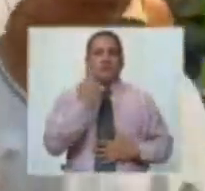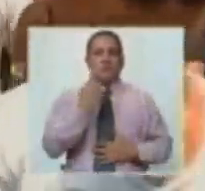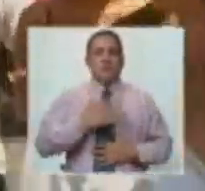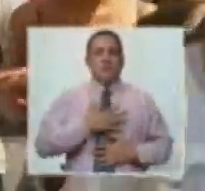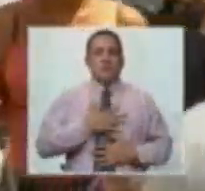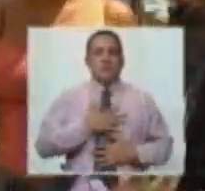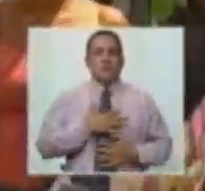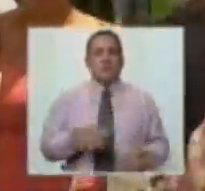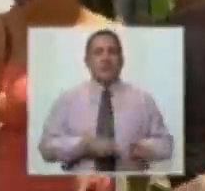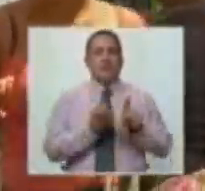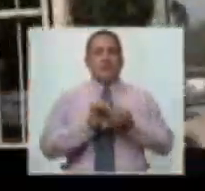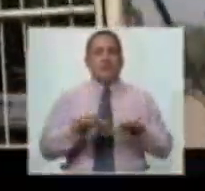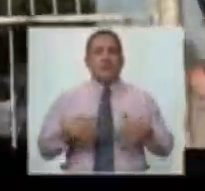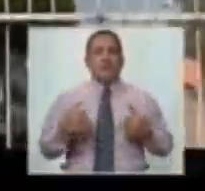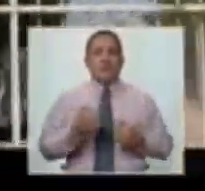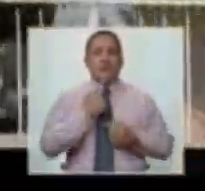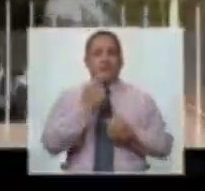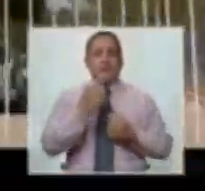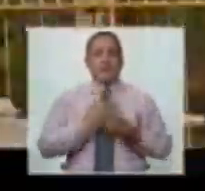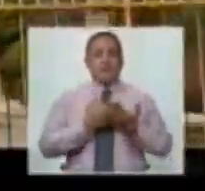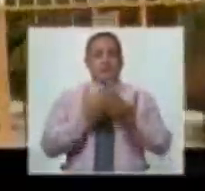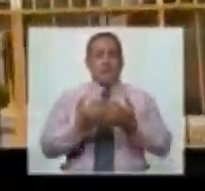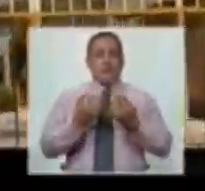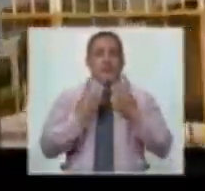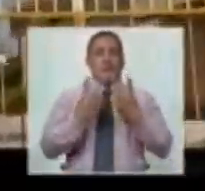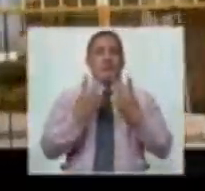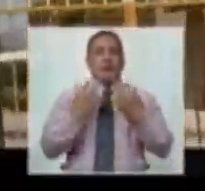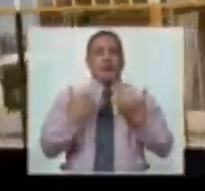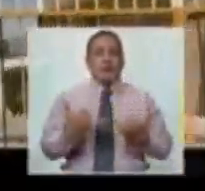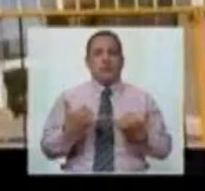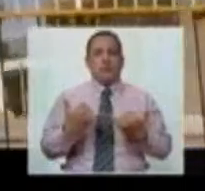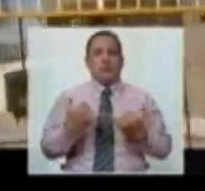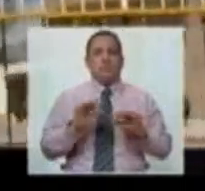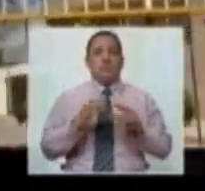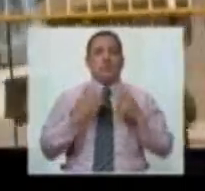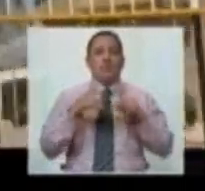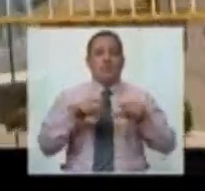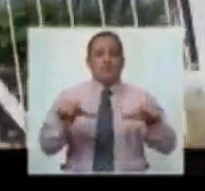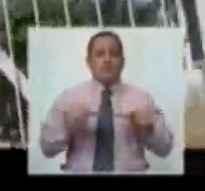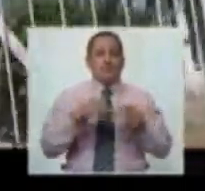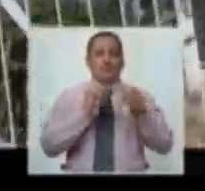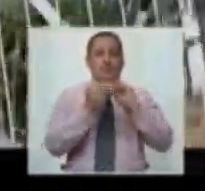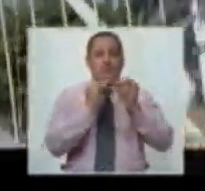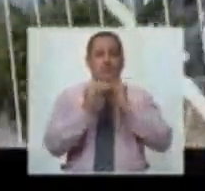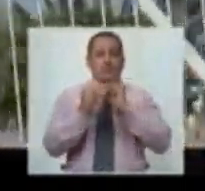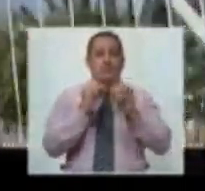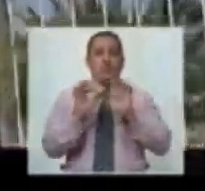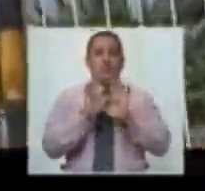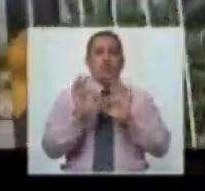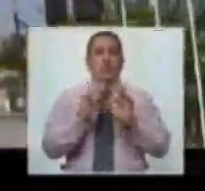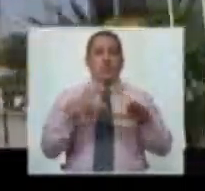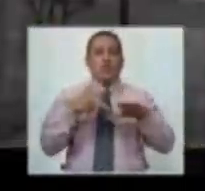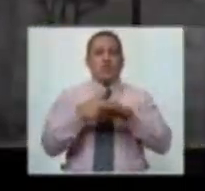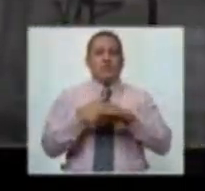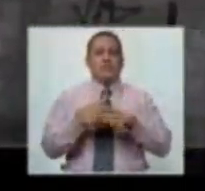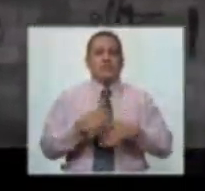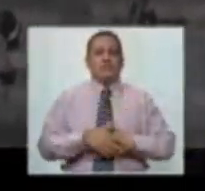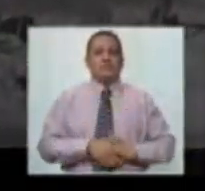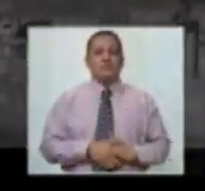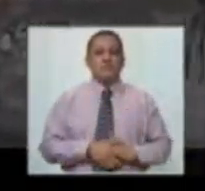y utilidad, pueden ser en determinadas circunstancias objeto de regulaciones y aún de